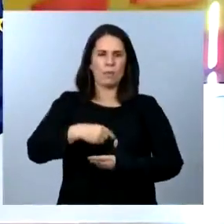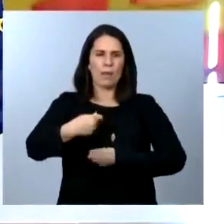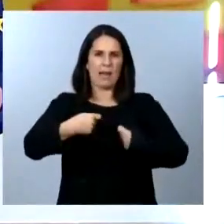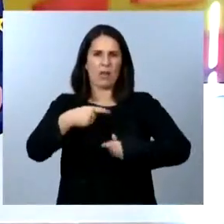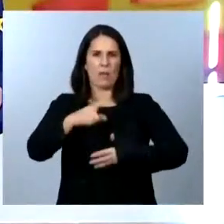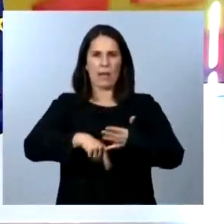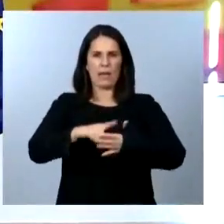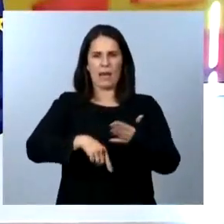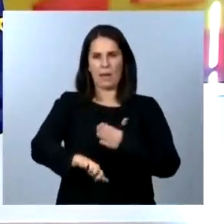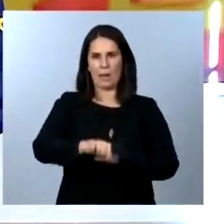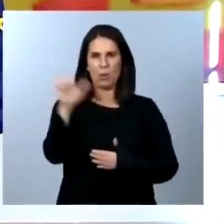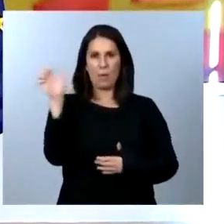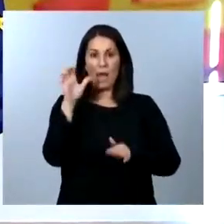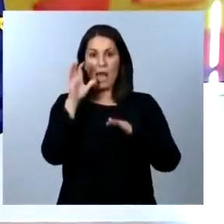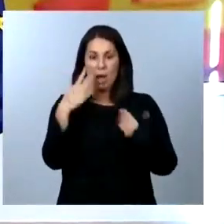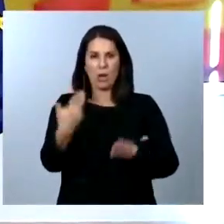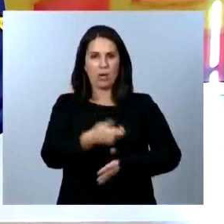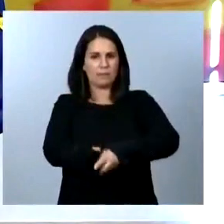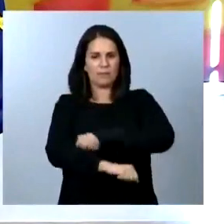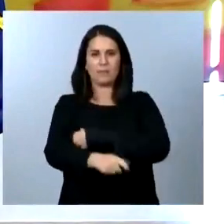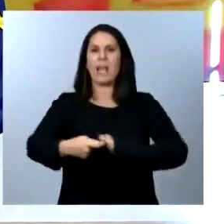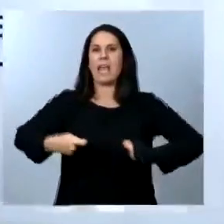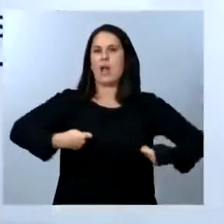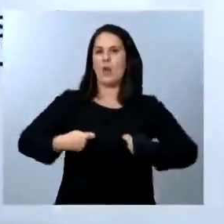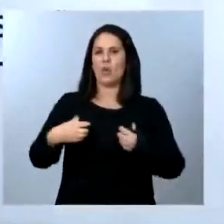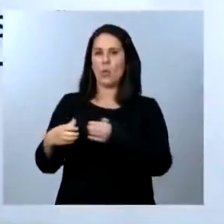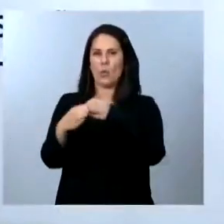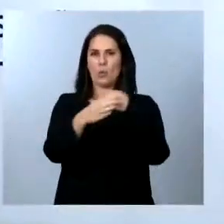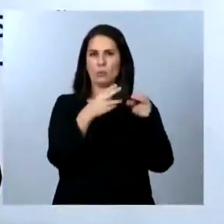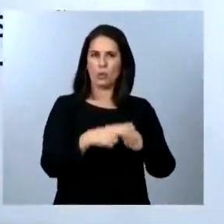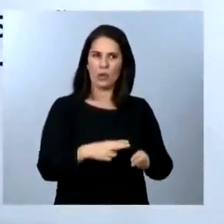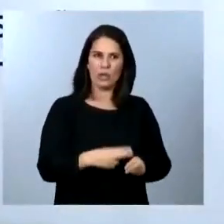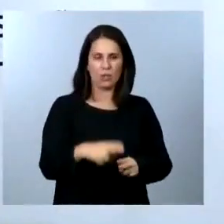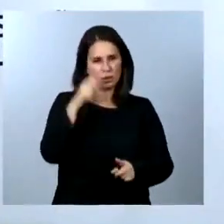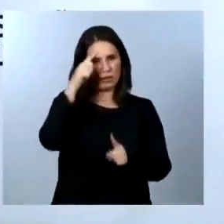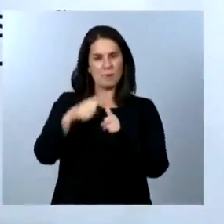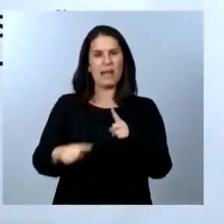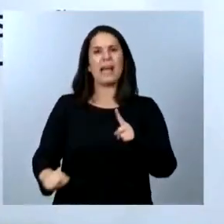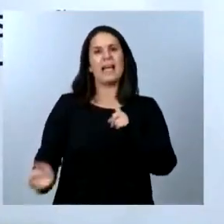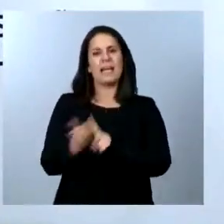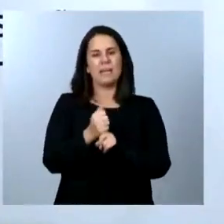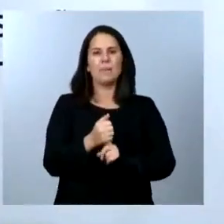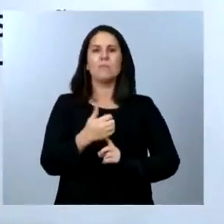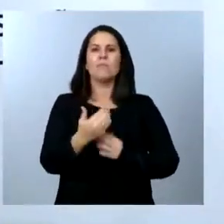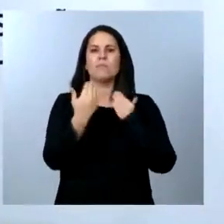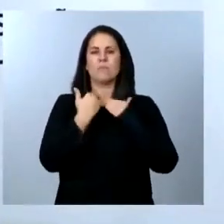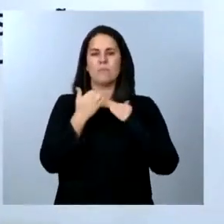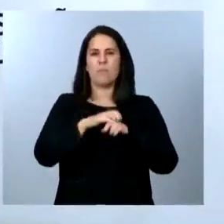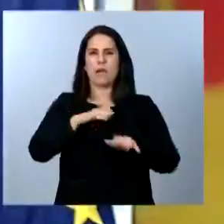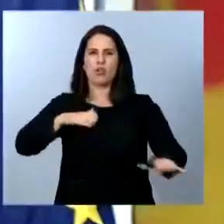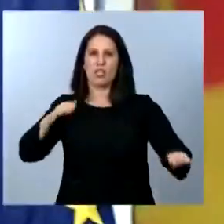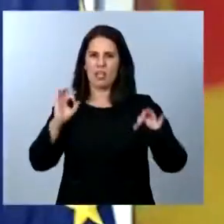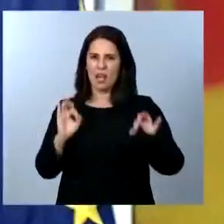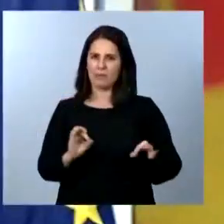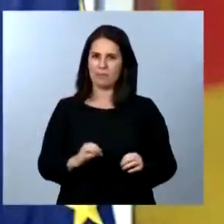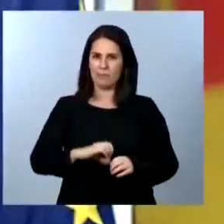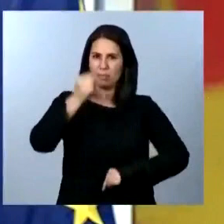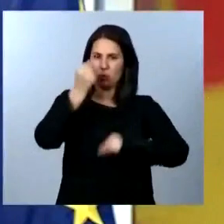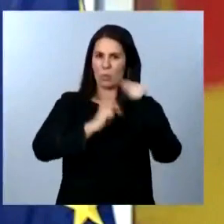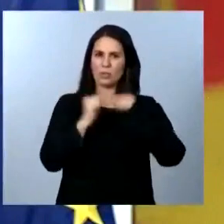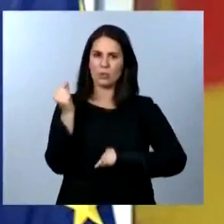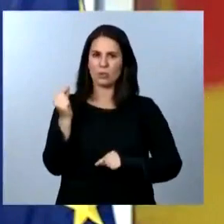Ahora toca remangarse y negociar con los grupos políticos para obtener una mayoría favorable a estos nuevos presupuestos. Habrá que